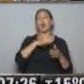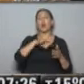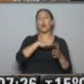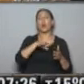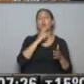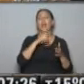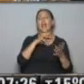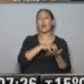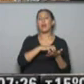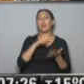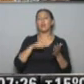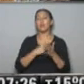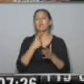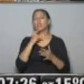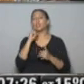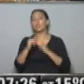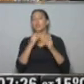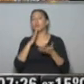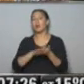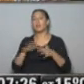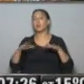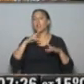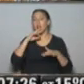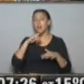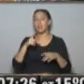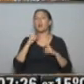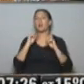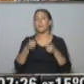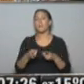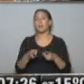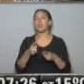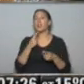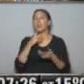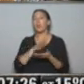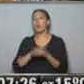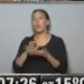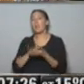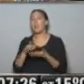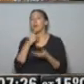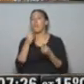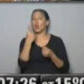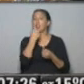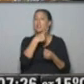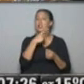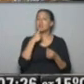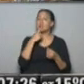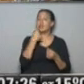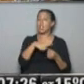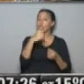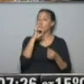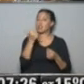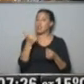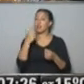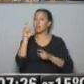una conferencia de prensa para dar detalles sobre la situación en La Plata. Además se fueron actualizando datos porque 106 personas que habían